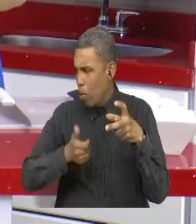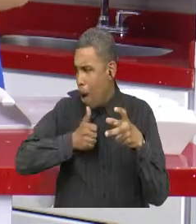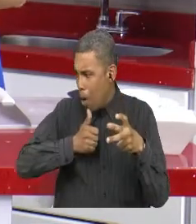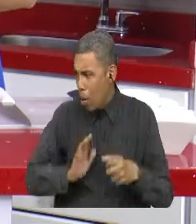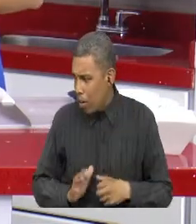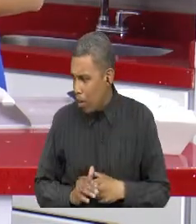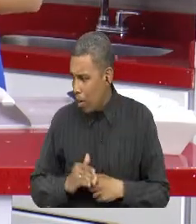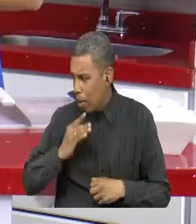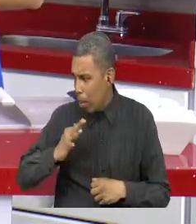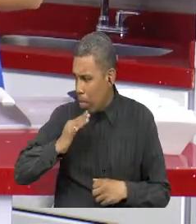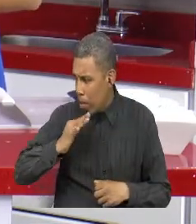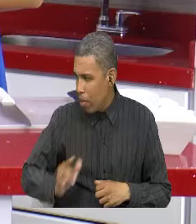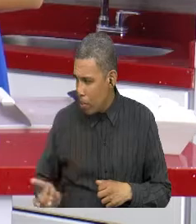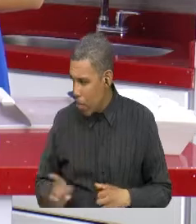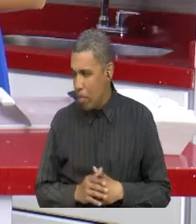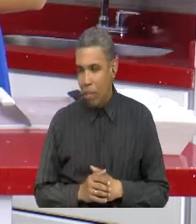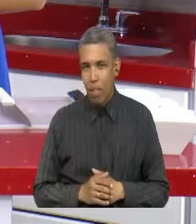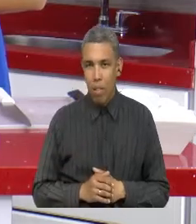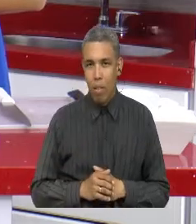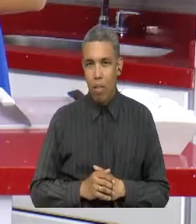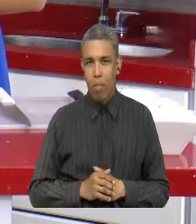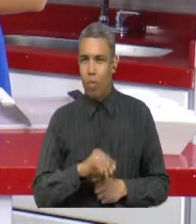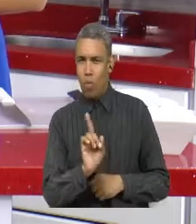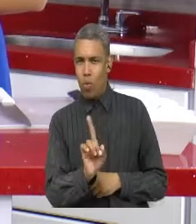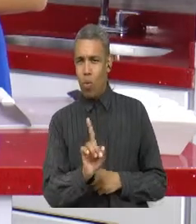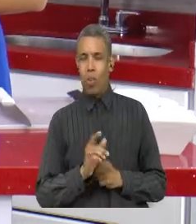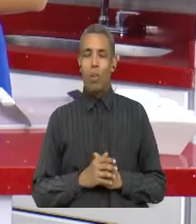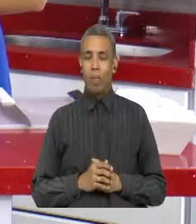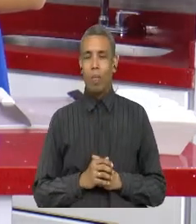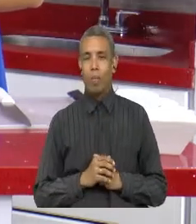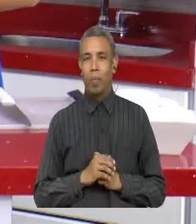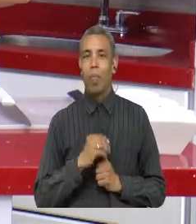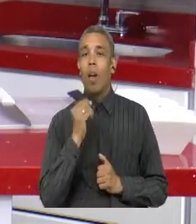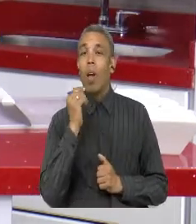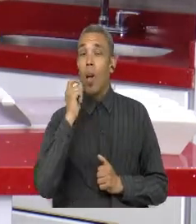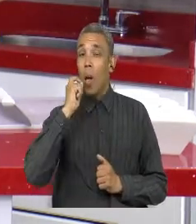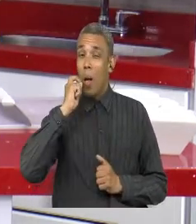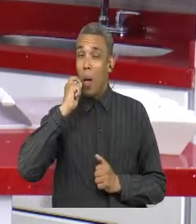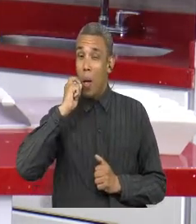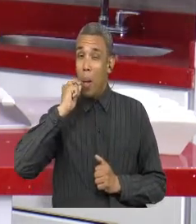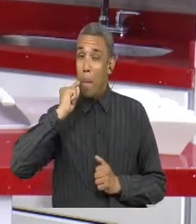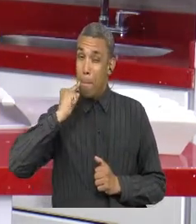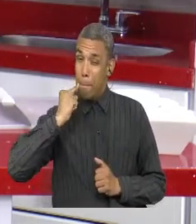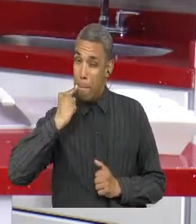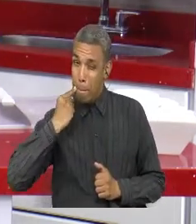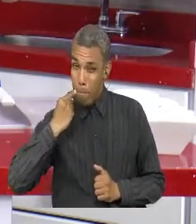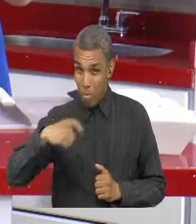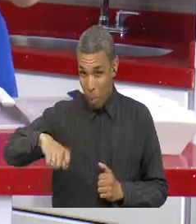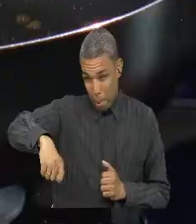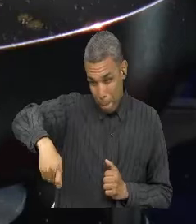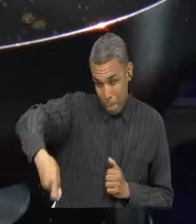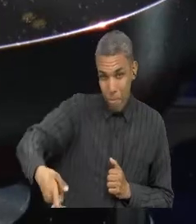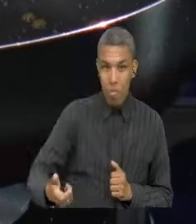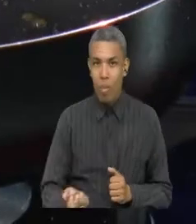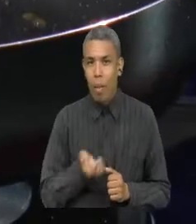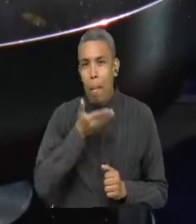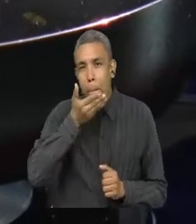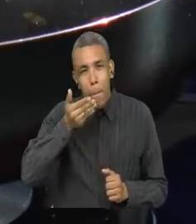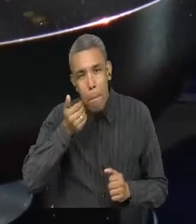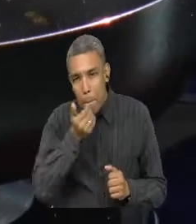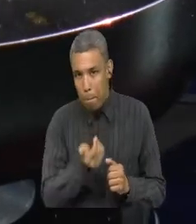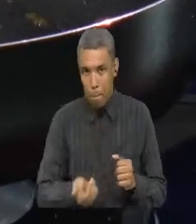idea es que vamos a estar haciéndole una limonada de mango y limonada cerezada, que es algo muy rico. Y a propósito, para estas caloronas en Barranca,